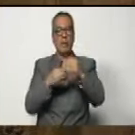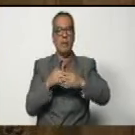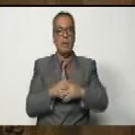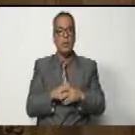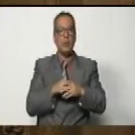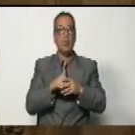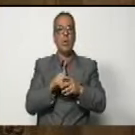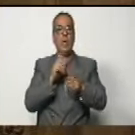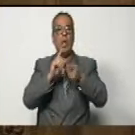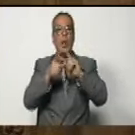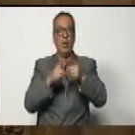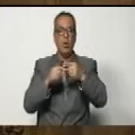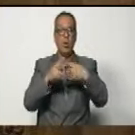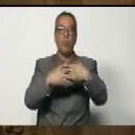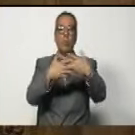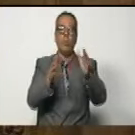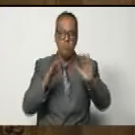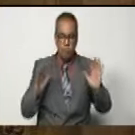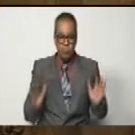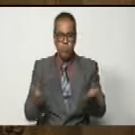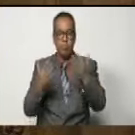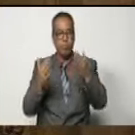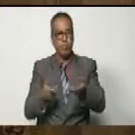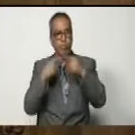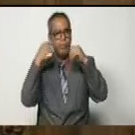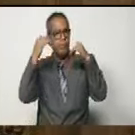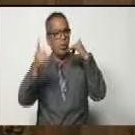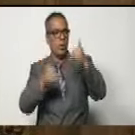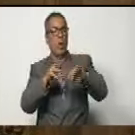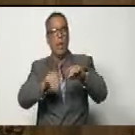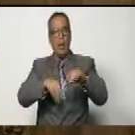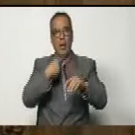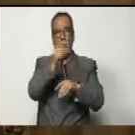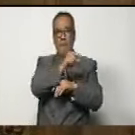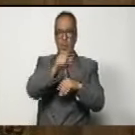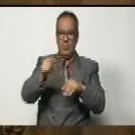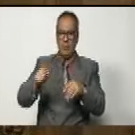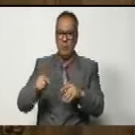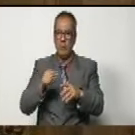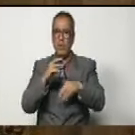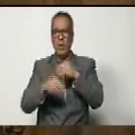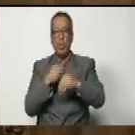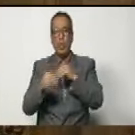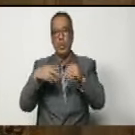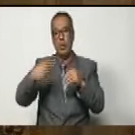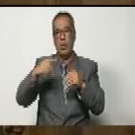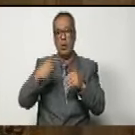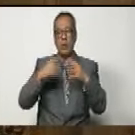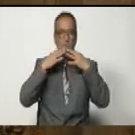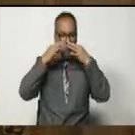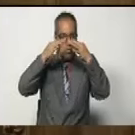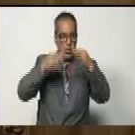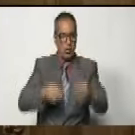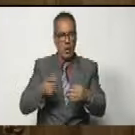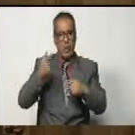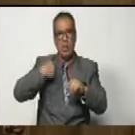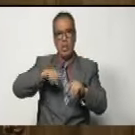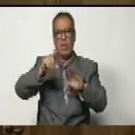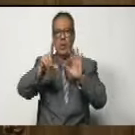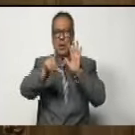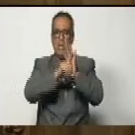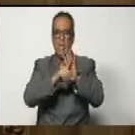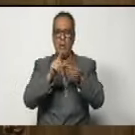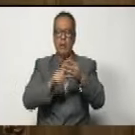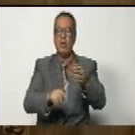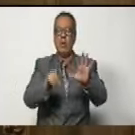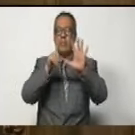de eventos de divulgación, promoción o capacitación de personas en relación a los derechos y garantías contenidos en esta ley.